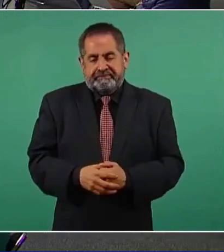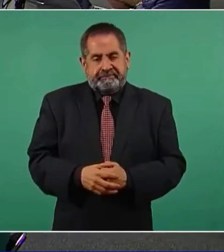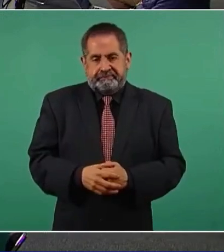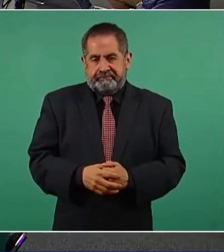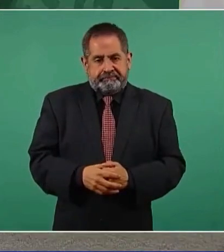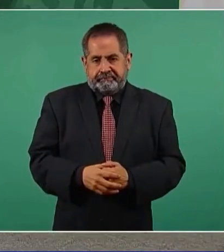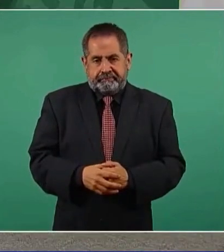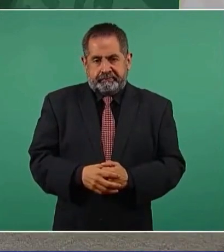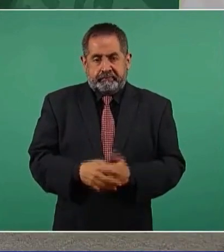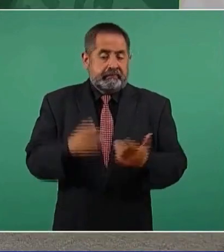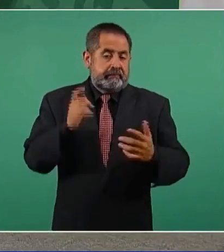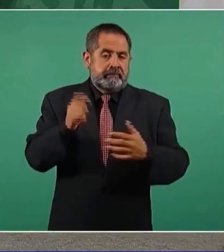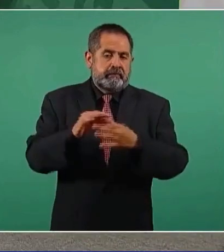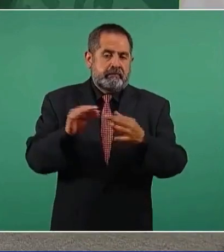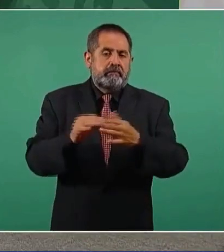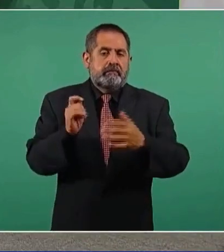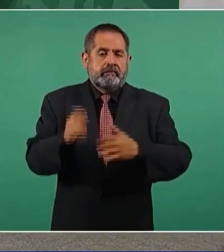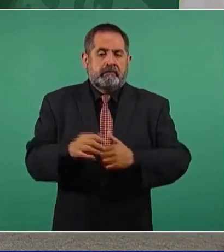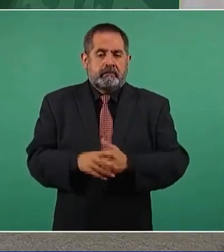y no hace falta